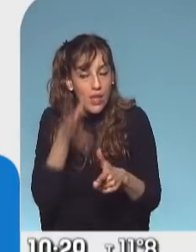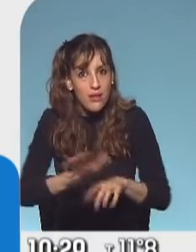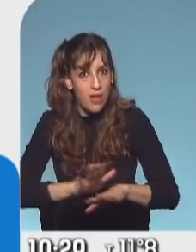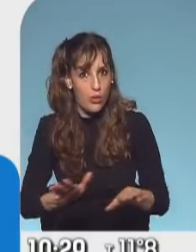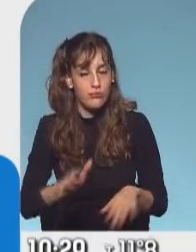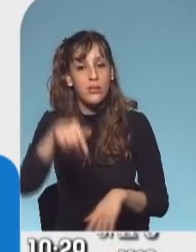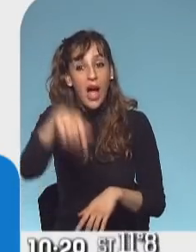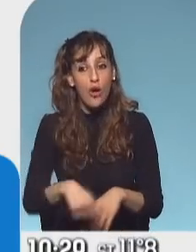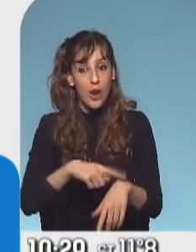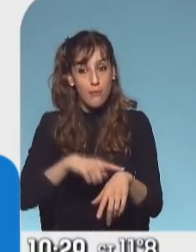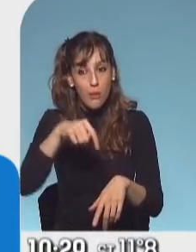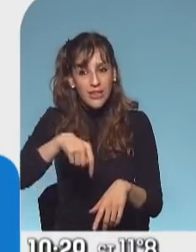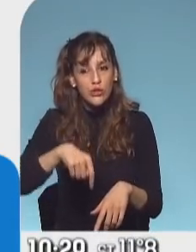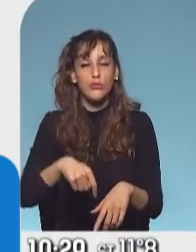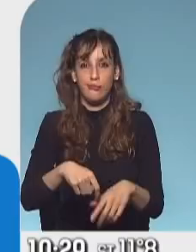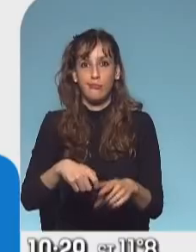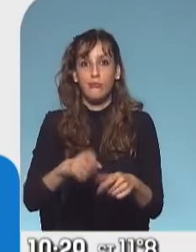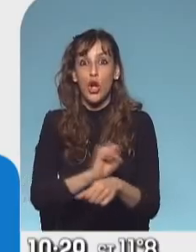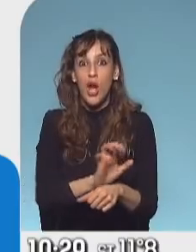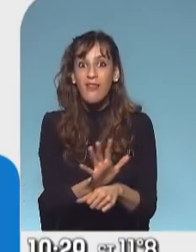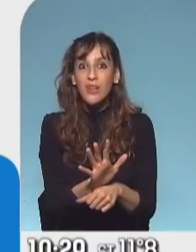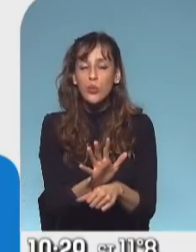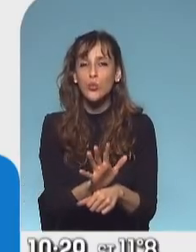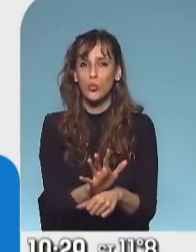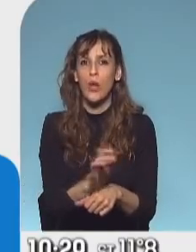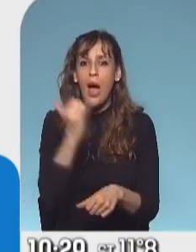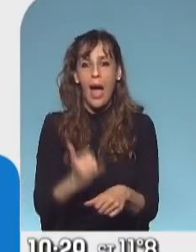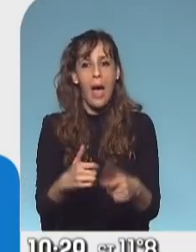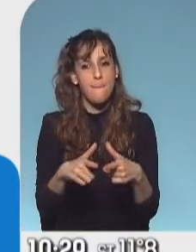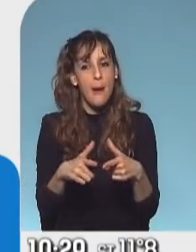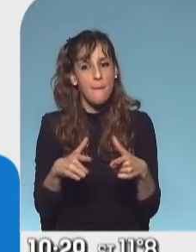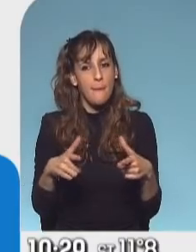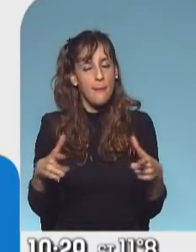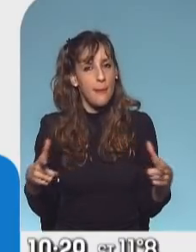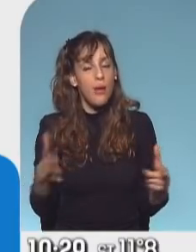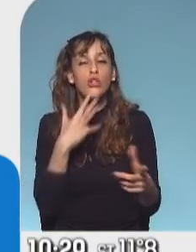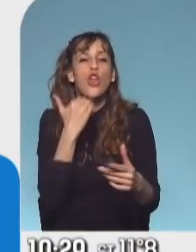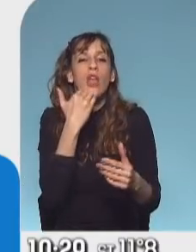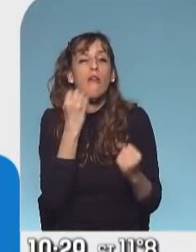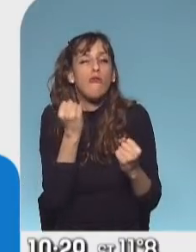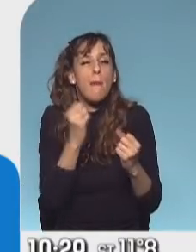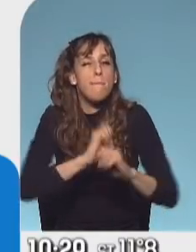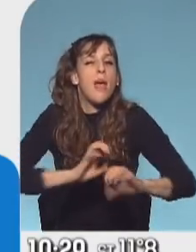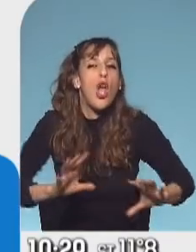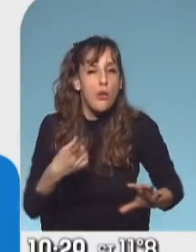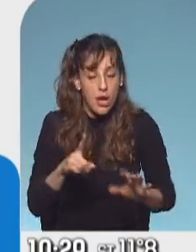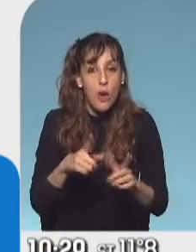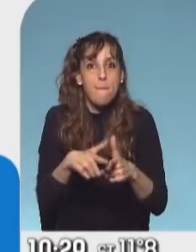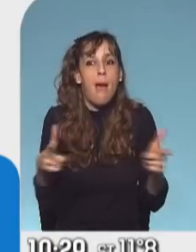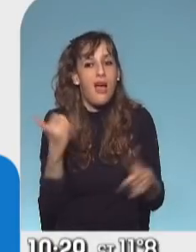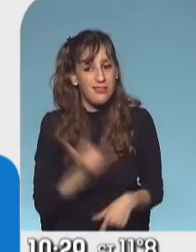virus está apareciendo con más frecuencia, no sé si con más fuerza, pero sí con más